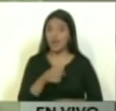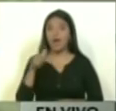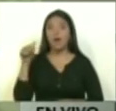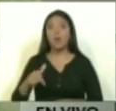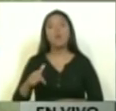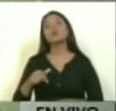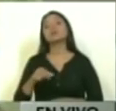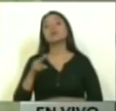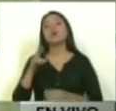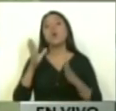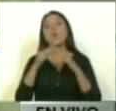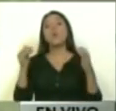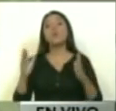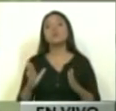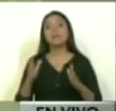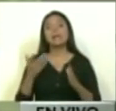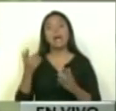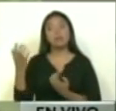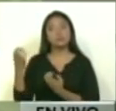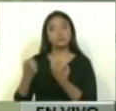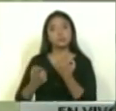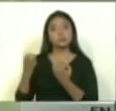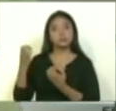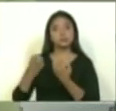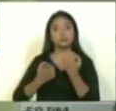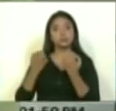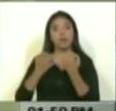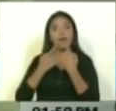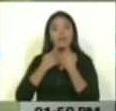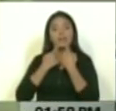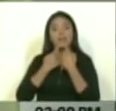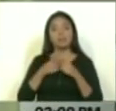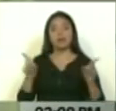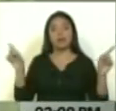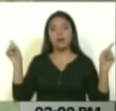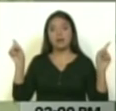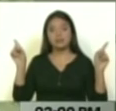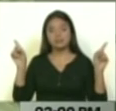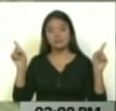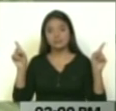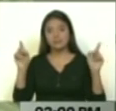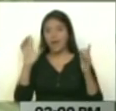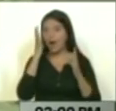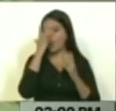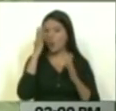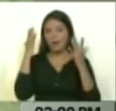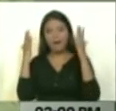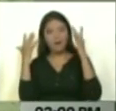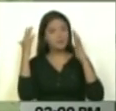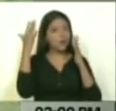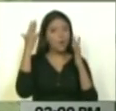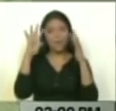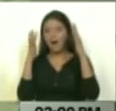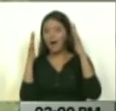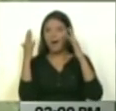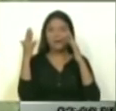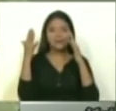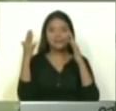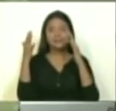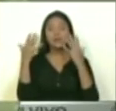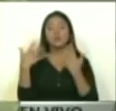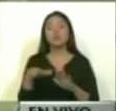UNESCO siendo evaluados para declarar los carnavales del Callao, wow, patrimonio